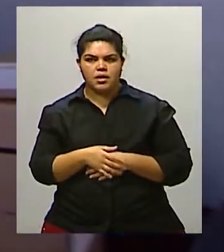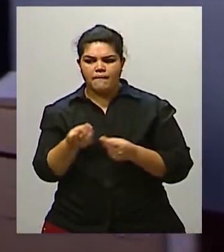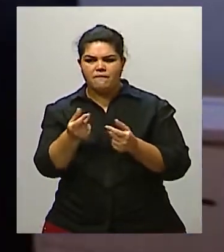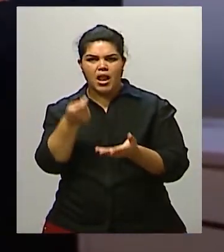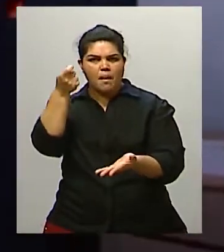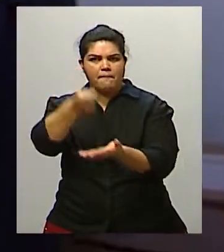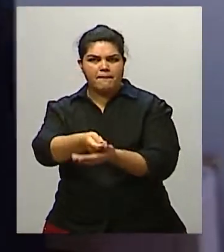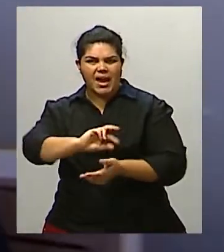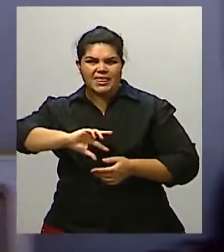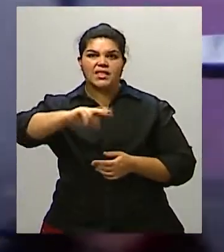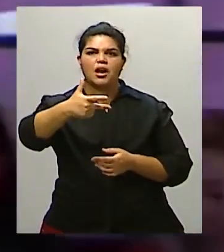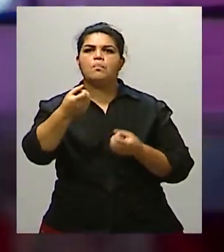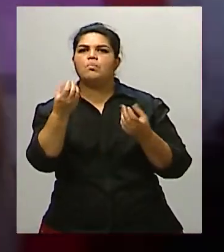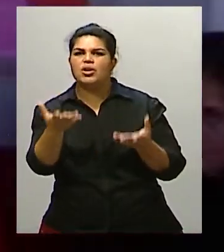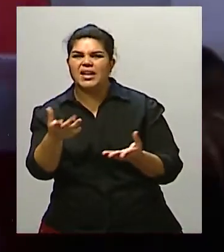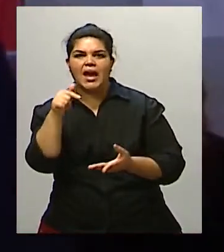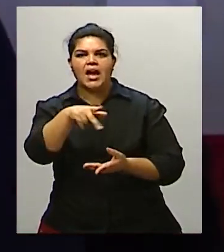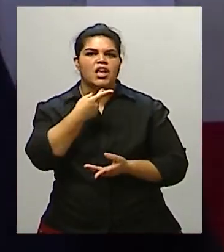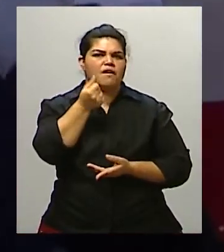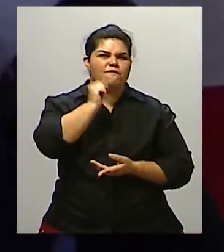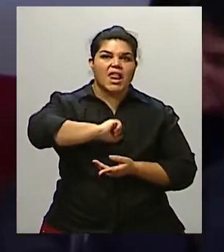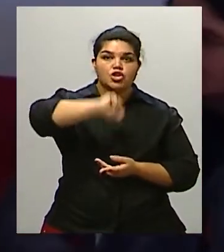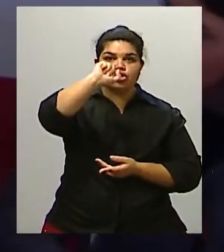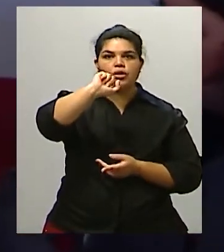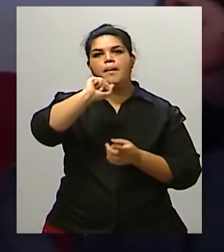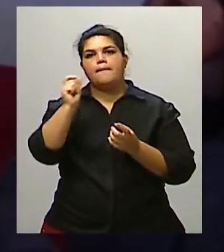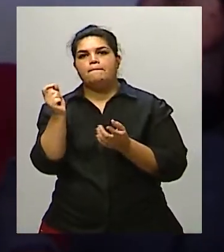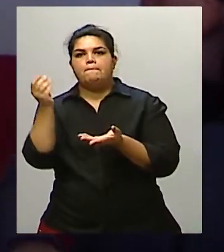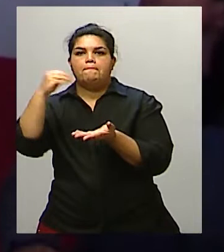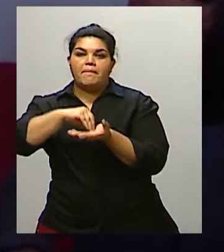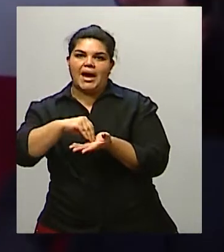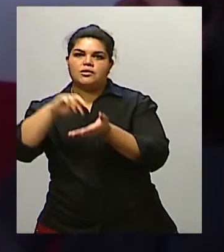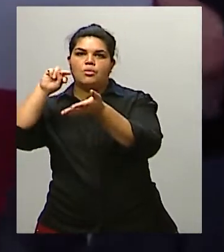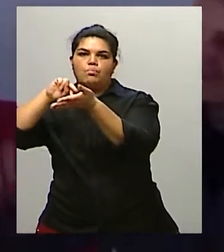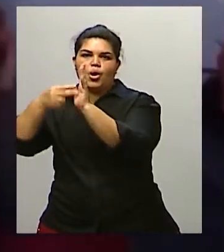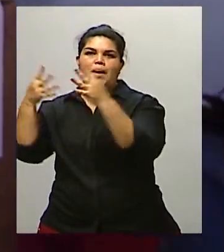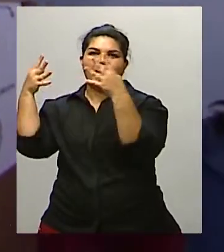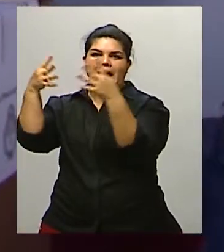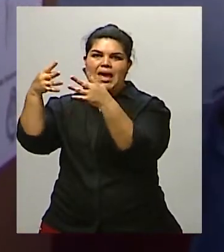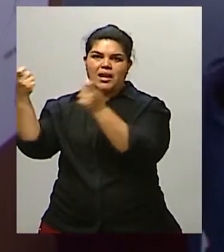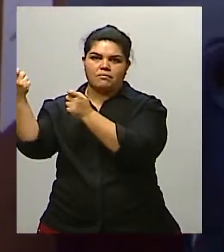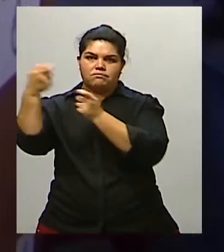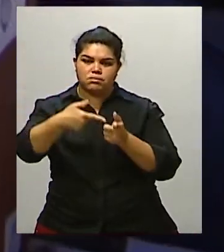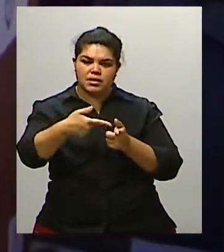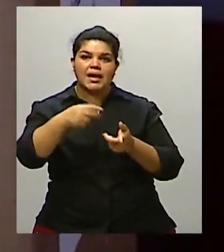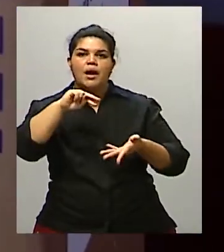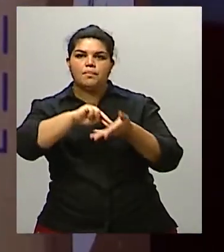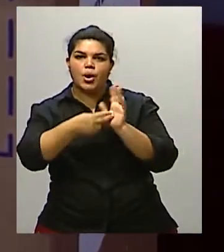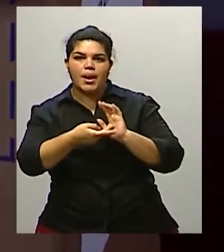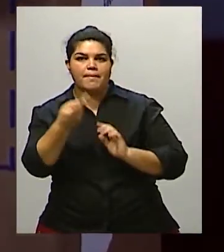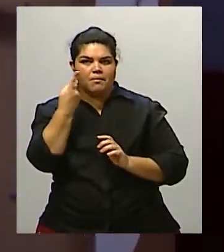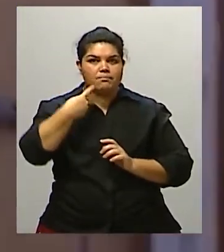producto de la guerra. Hugo, le quería preguntar, desde su percepción, desde tu percepción, Hugo,